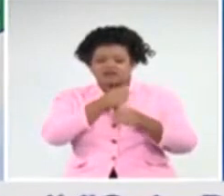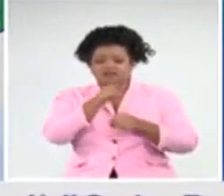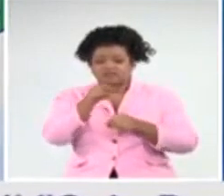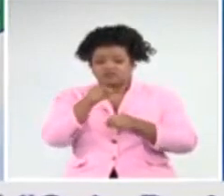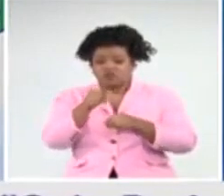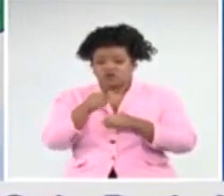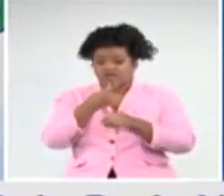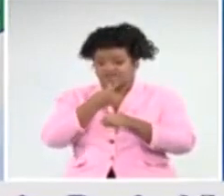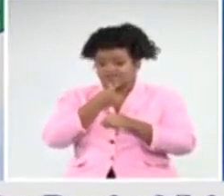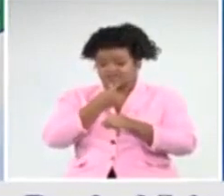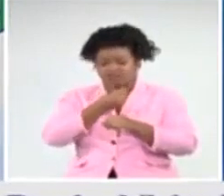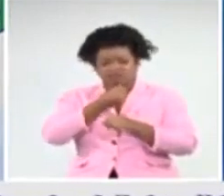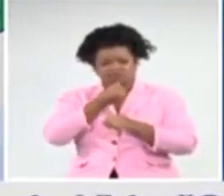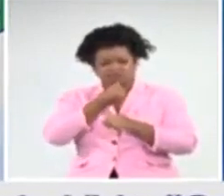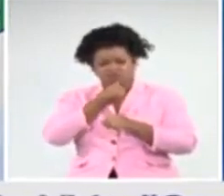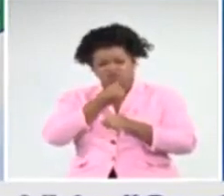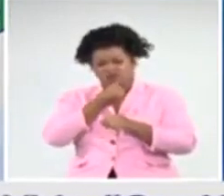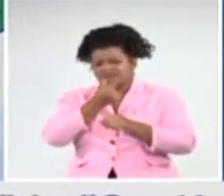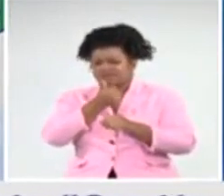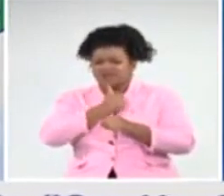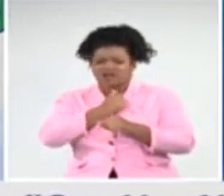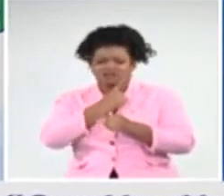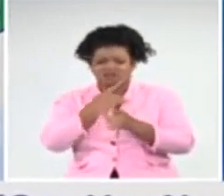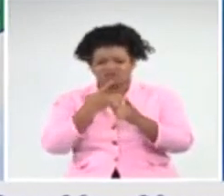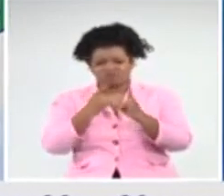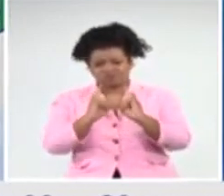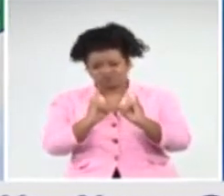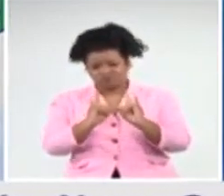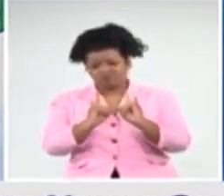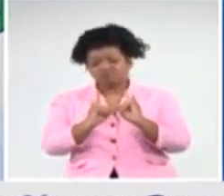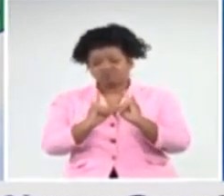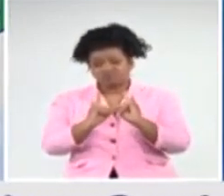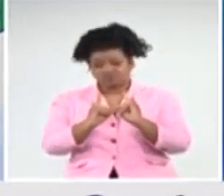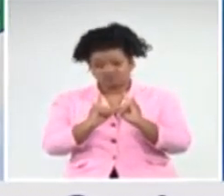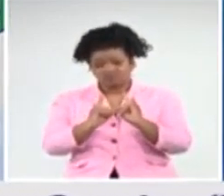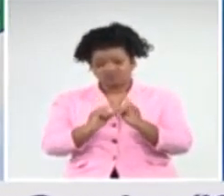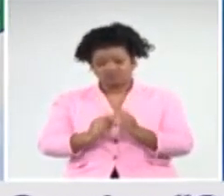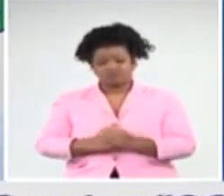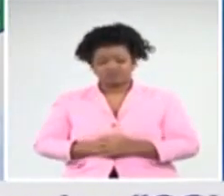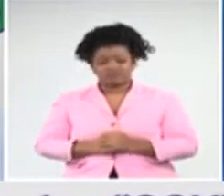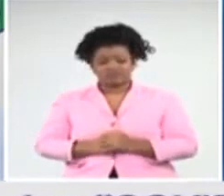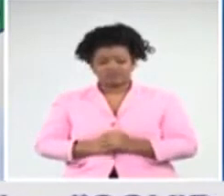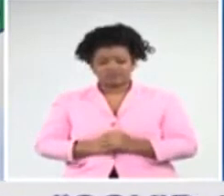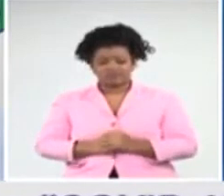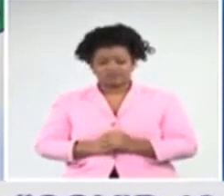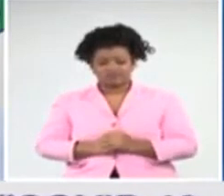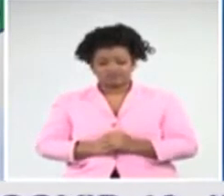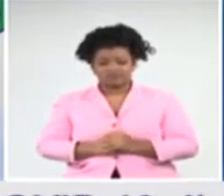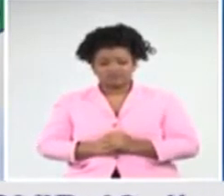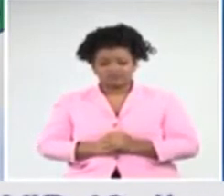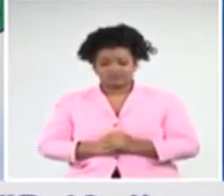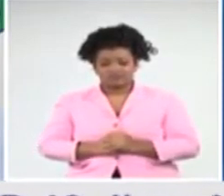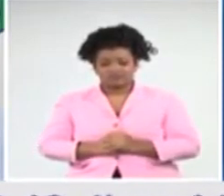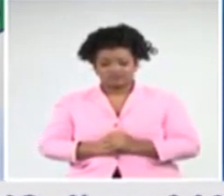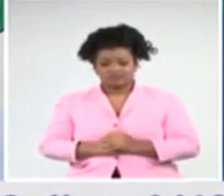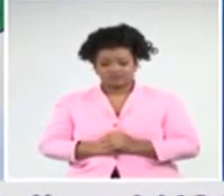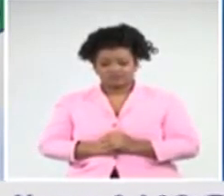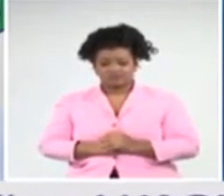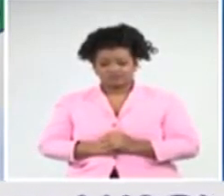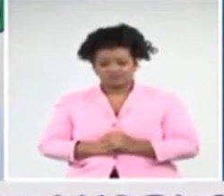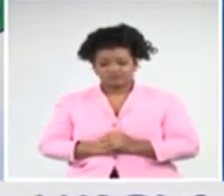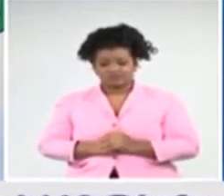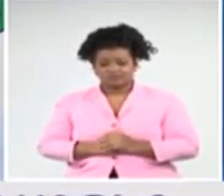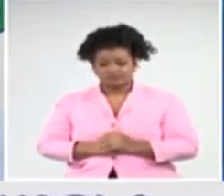elevado número de personas que en este grupo de edad fallecen todos los días en la información que